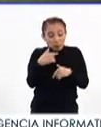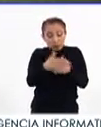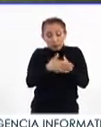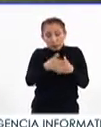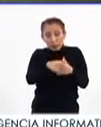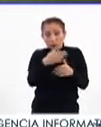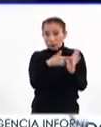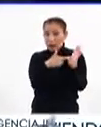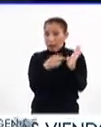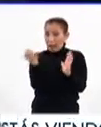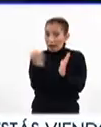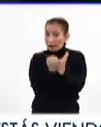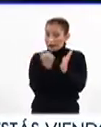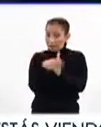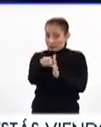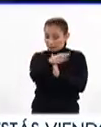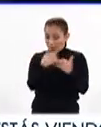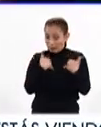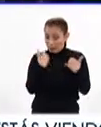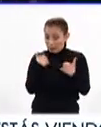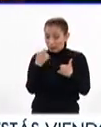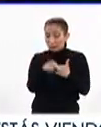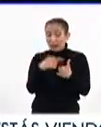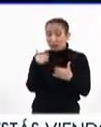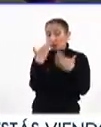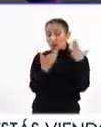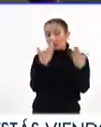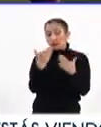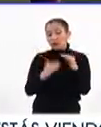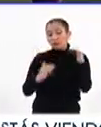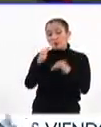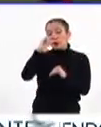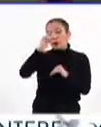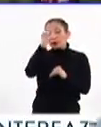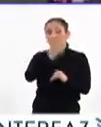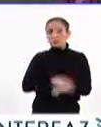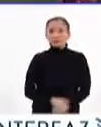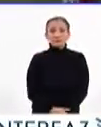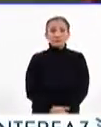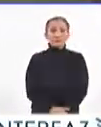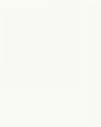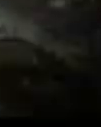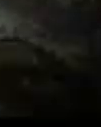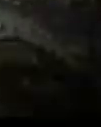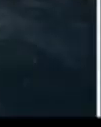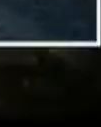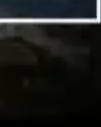plazo será un requisito indispensable para los jugadores el contar con estudios del nivel universitario.